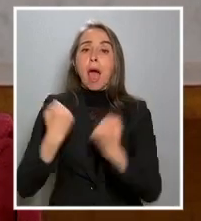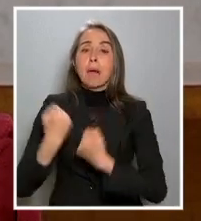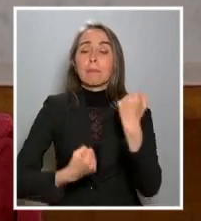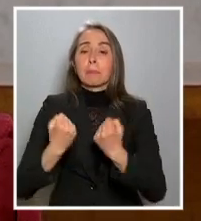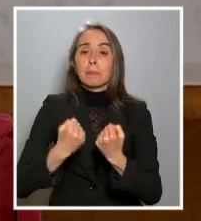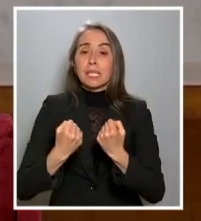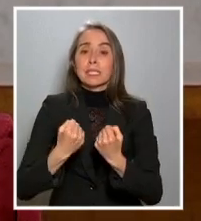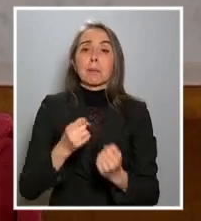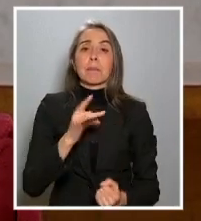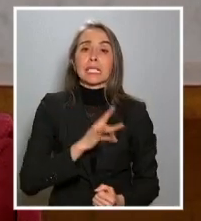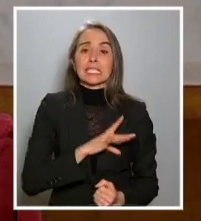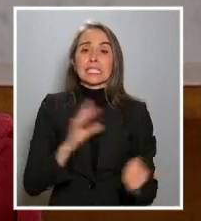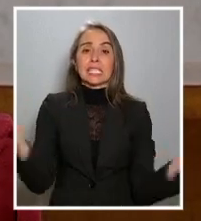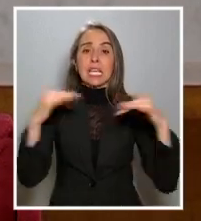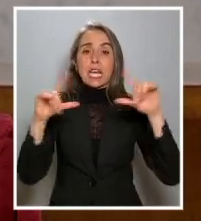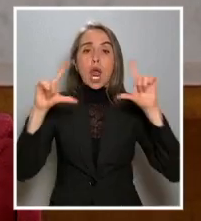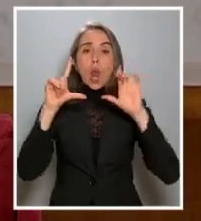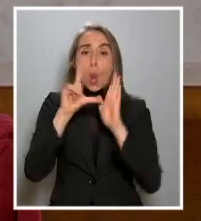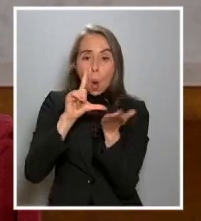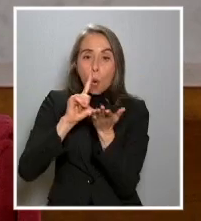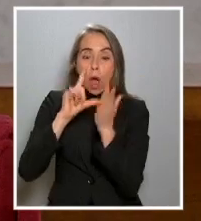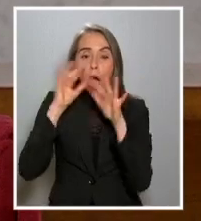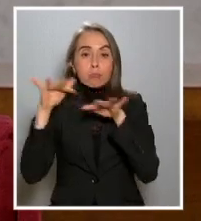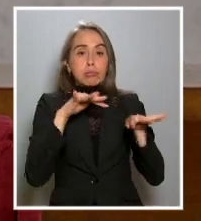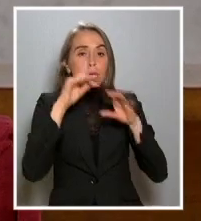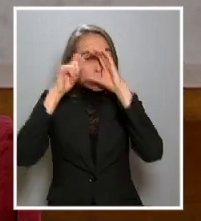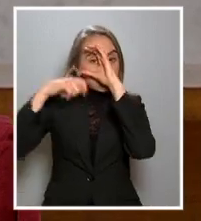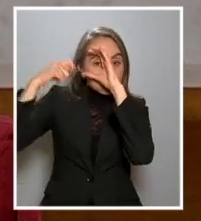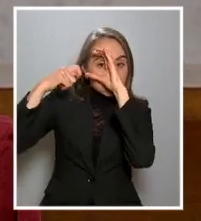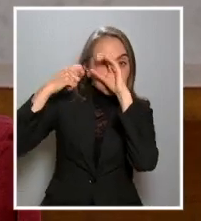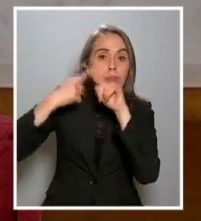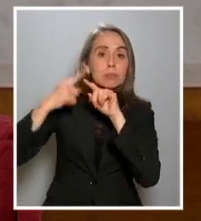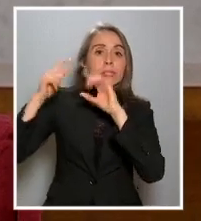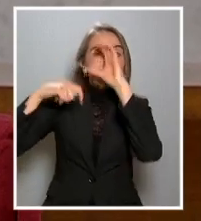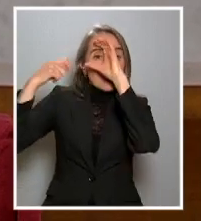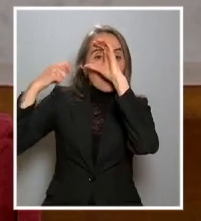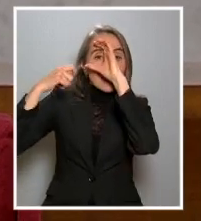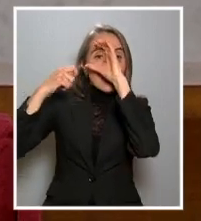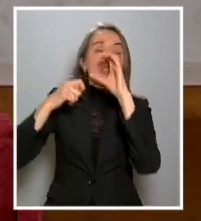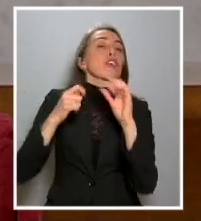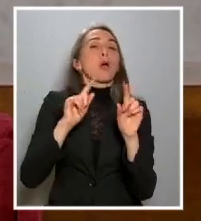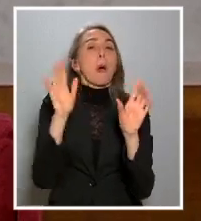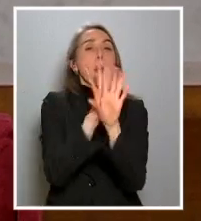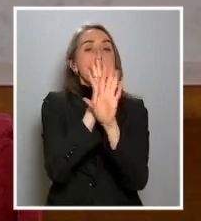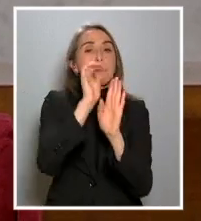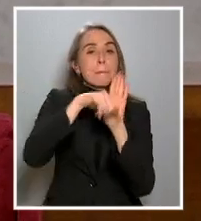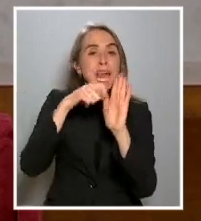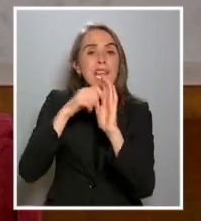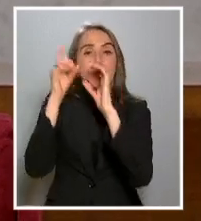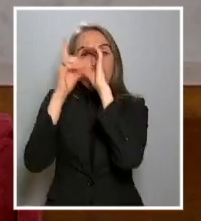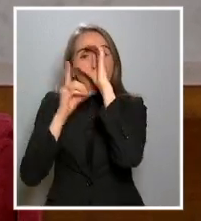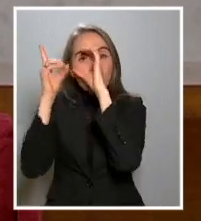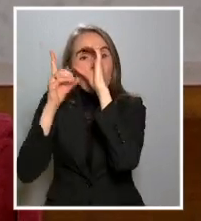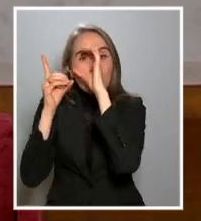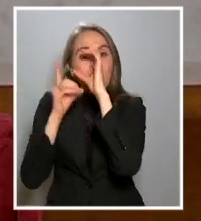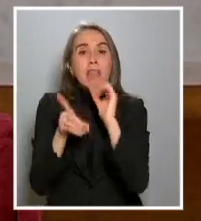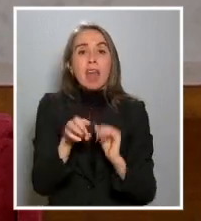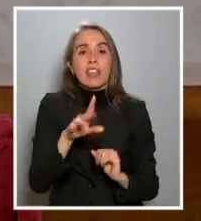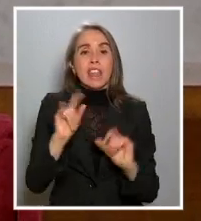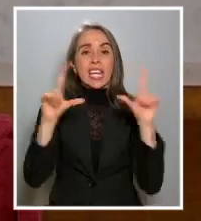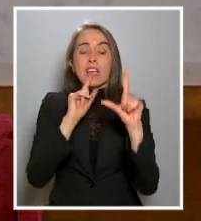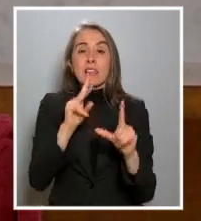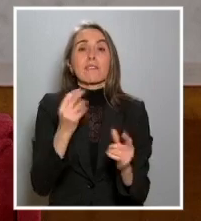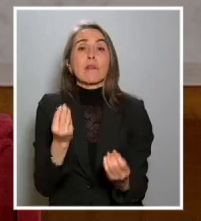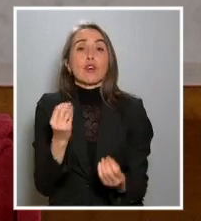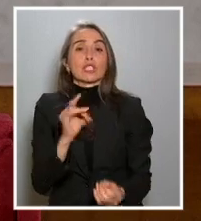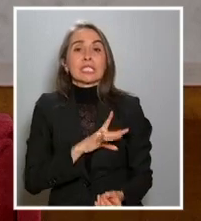para posicionar a Chile como un lugar atractivo para las producciones y coproducciones audiovisuales de series, películas y documentales. Aprovechemos el